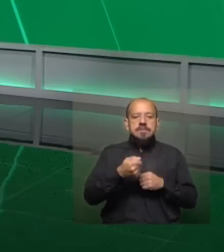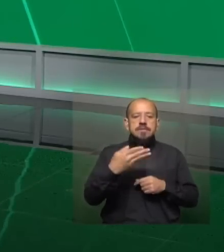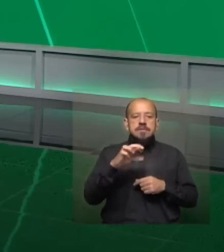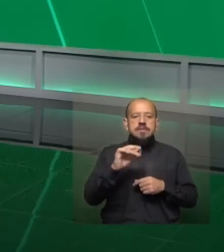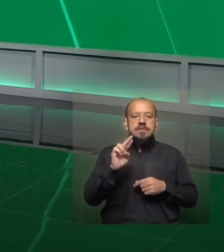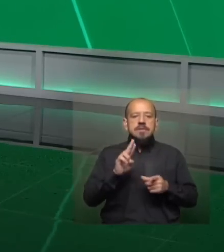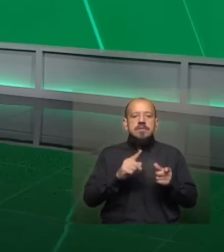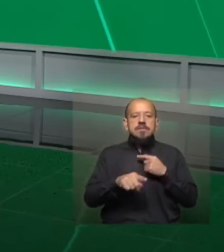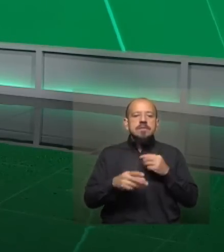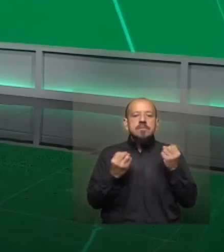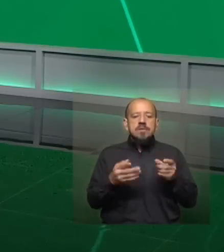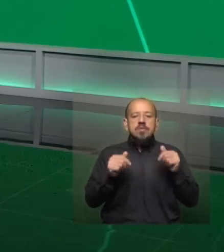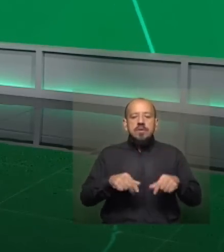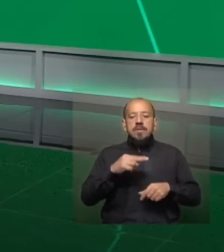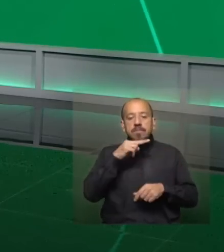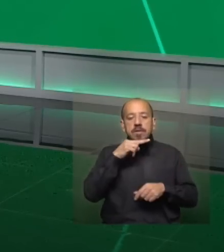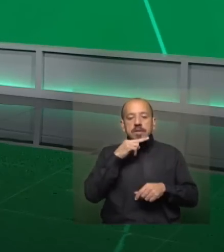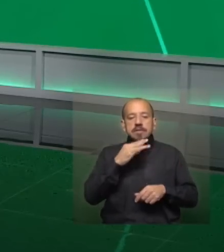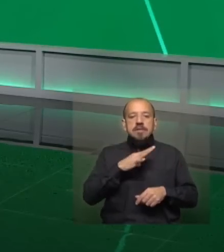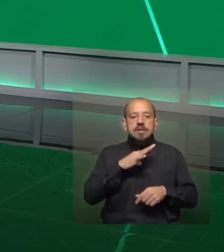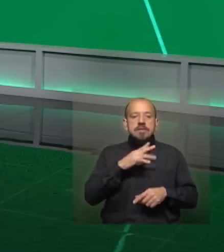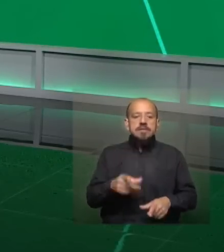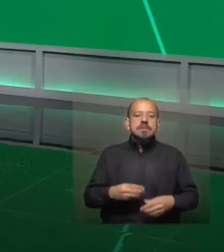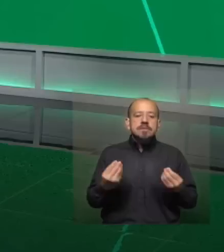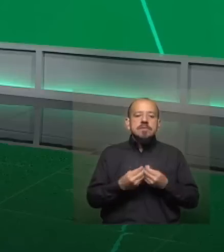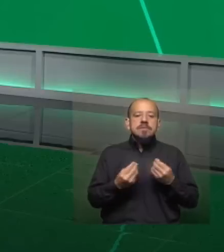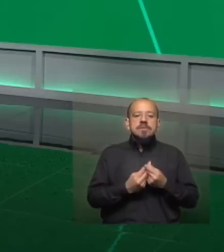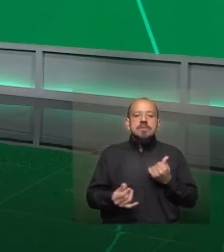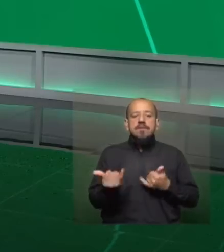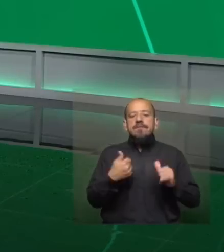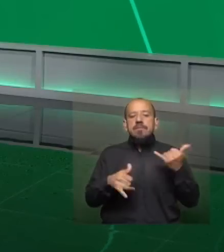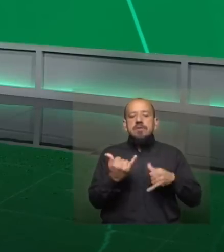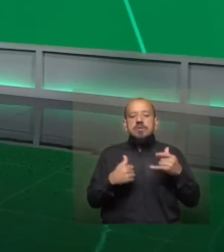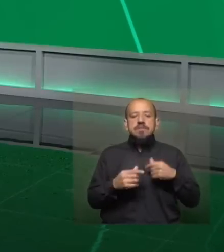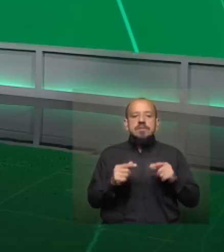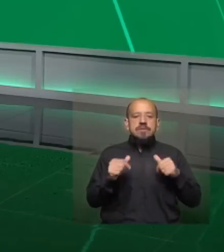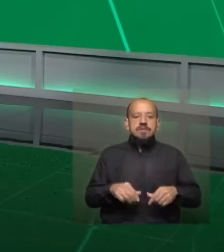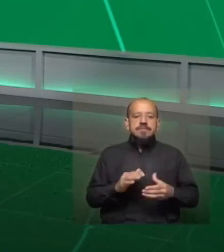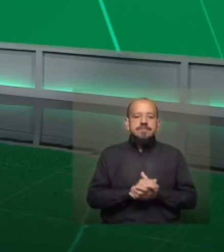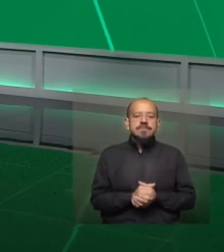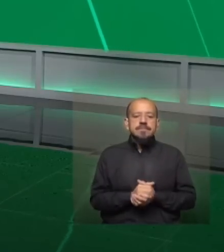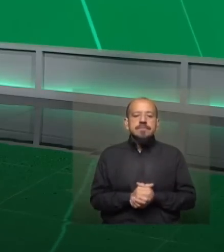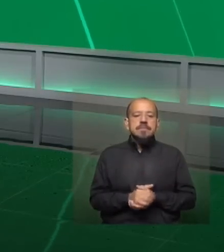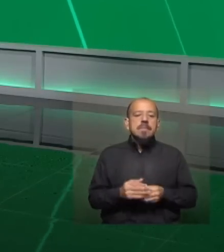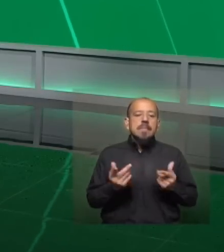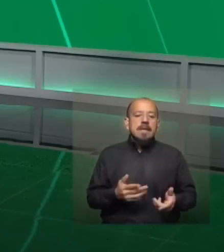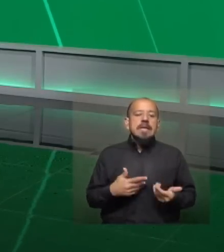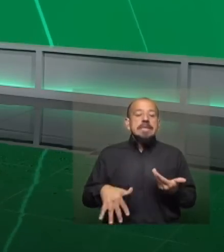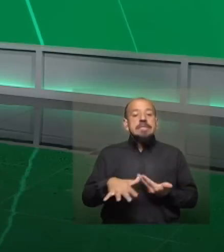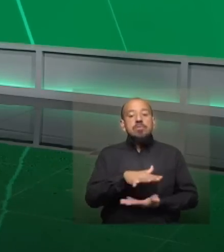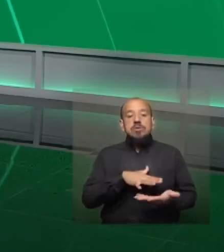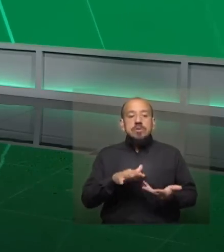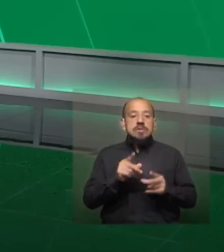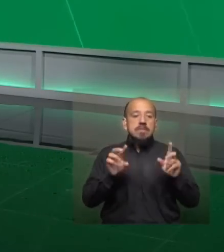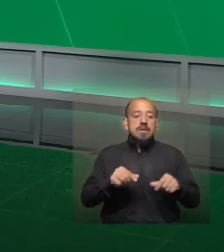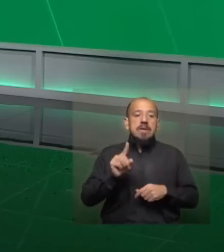muy bien muy bien Por qué es viernes y además porque tenemos muchísima información para compartir el día de hoy si no mejora la situación vinculada al